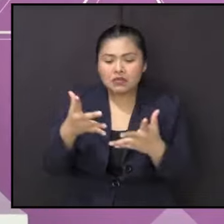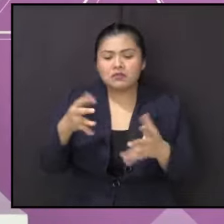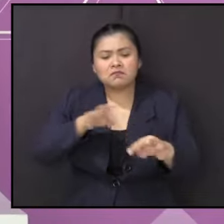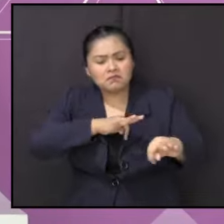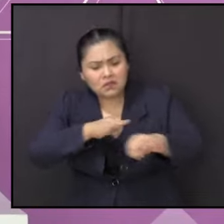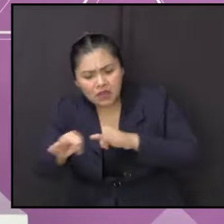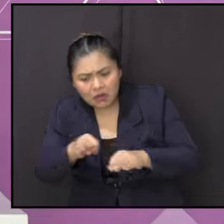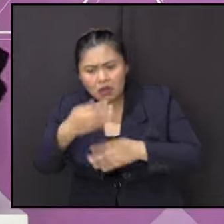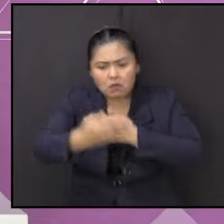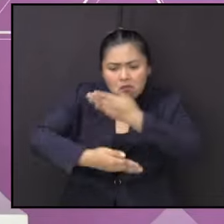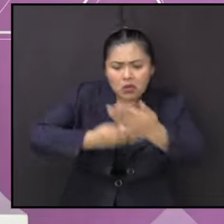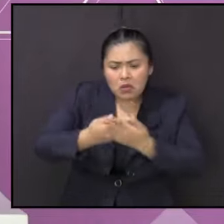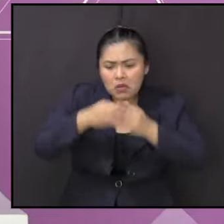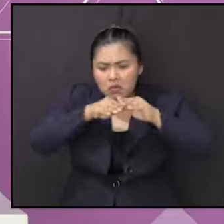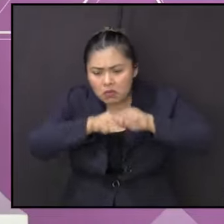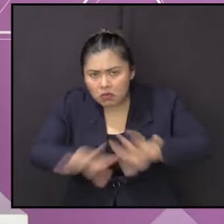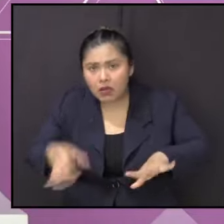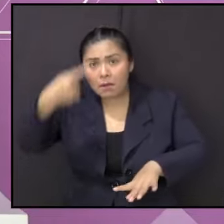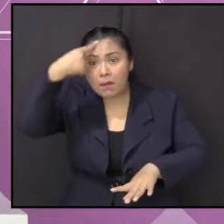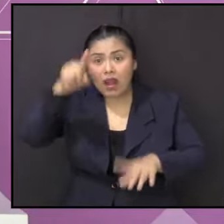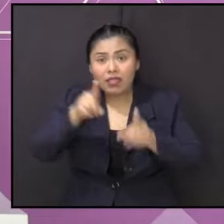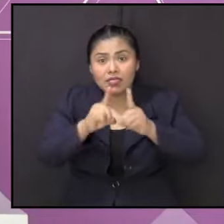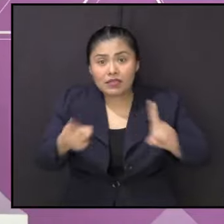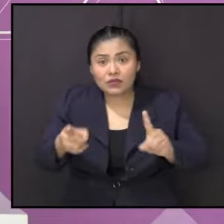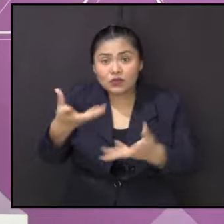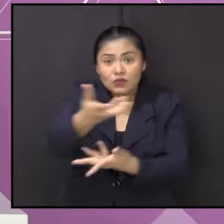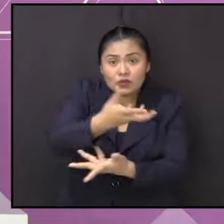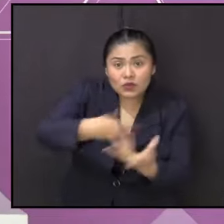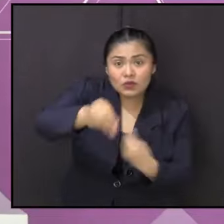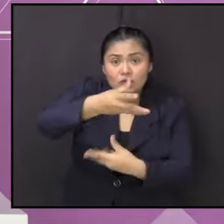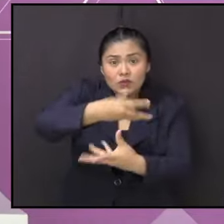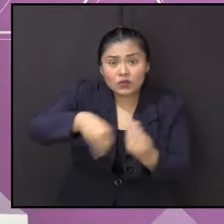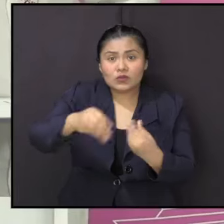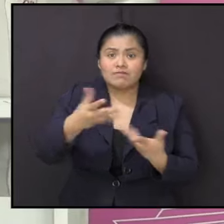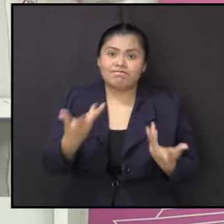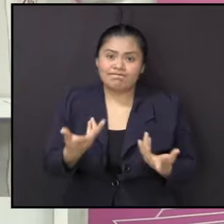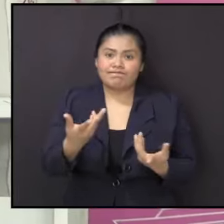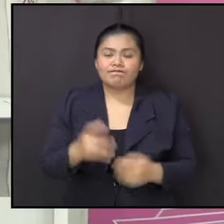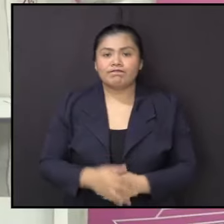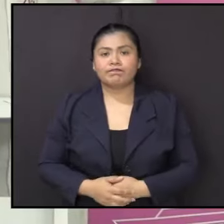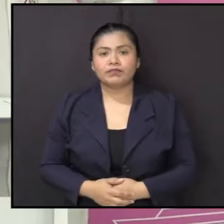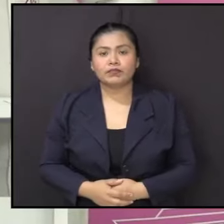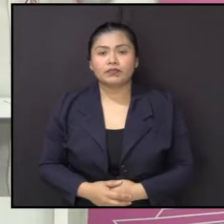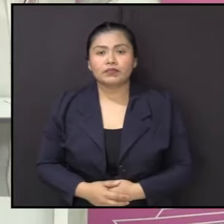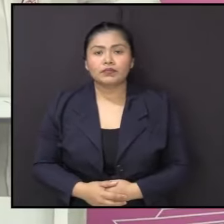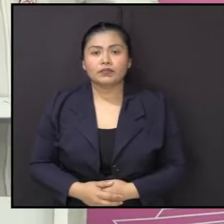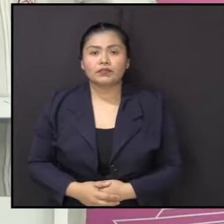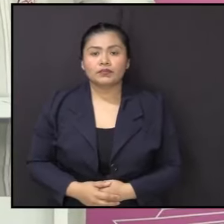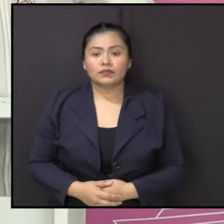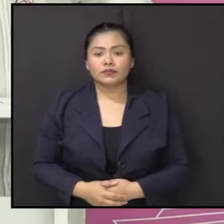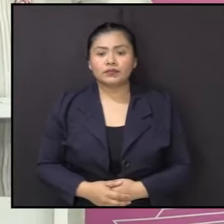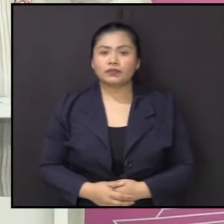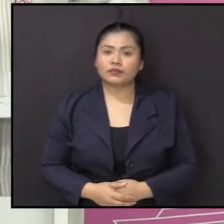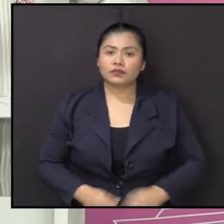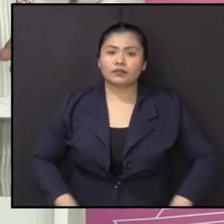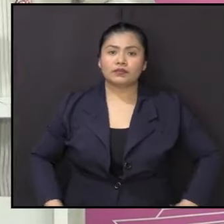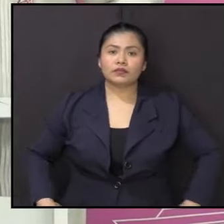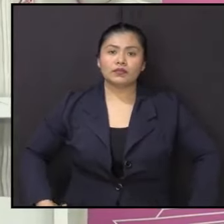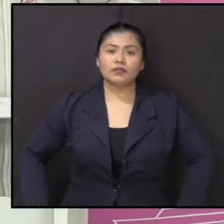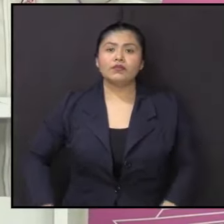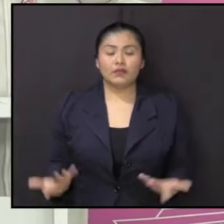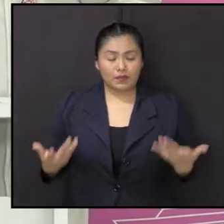proyección precisamente a un desarrollo económico y sustentable. Muchas gracias, candidata. Pues pasamos a las preguntas